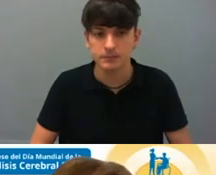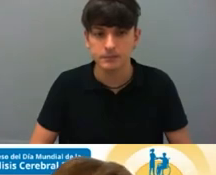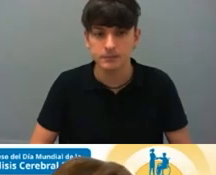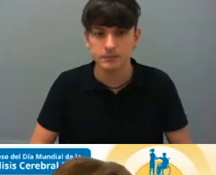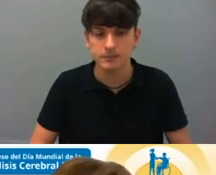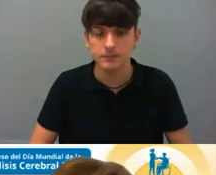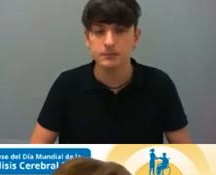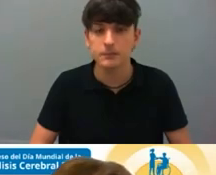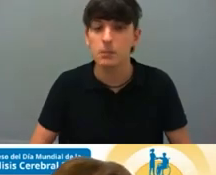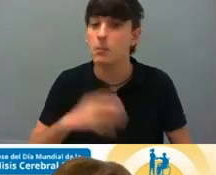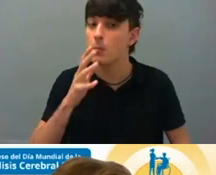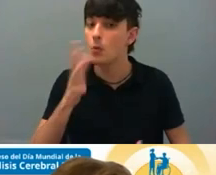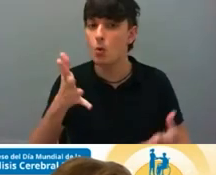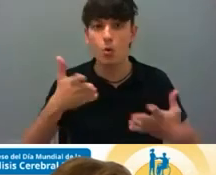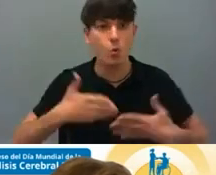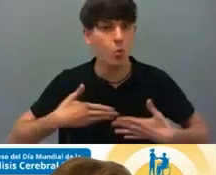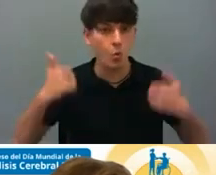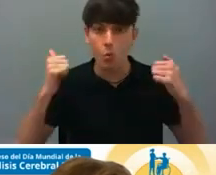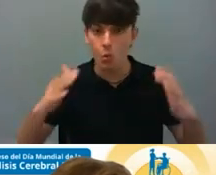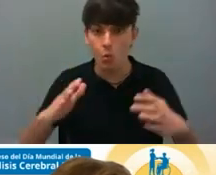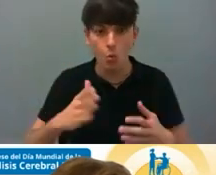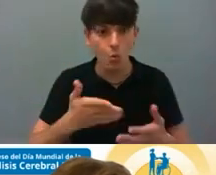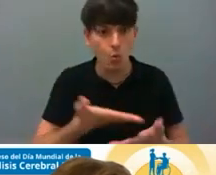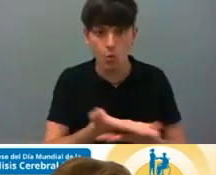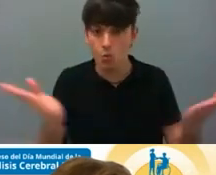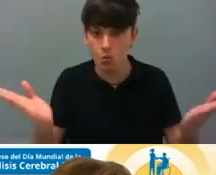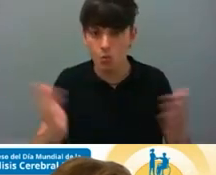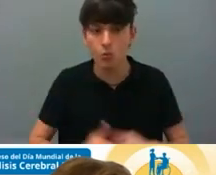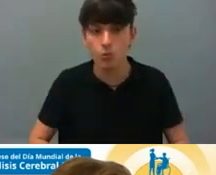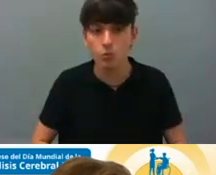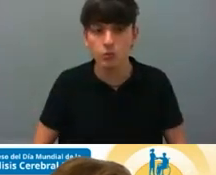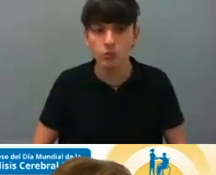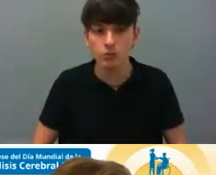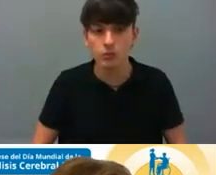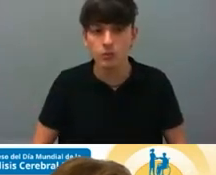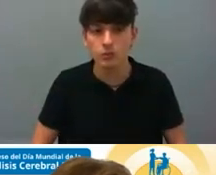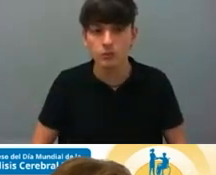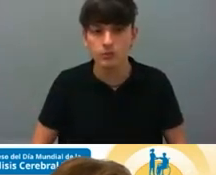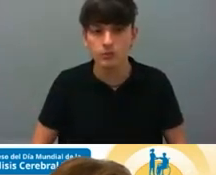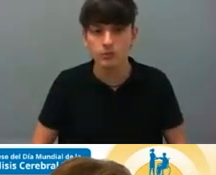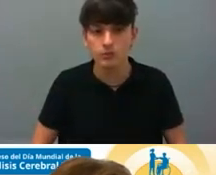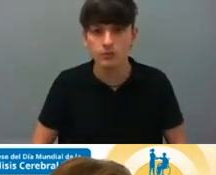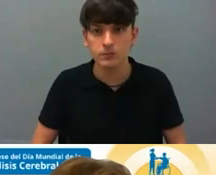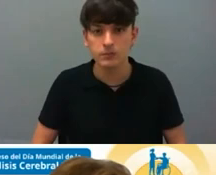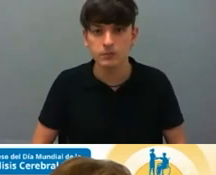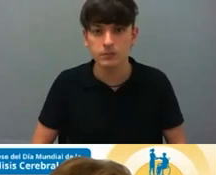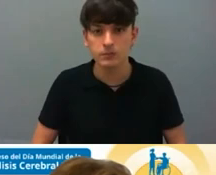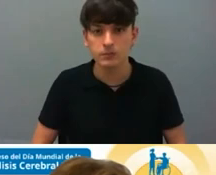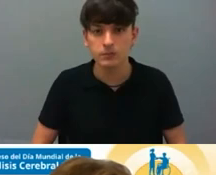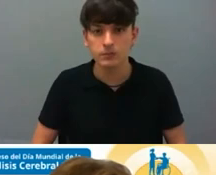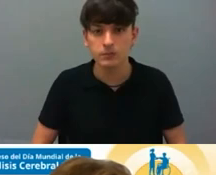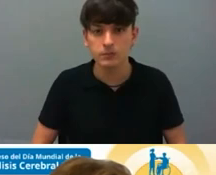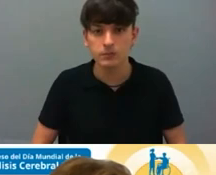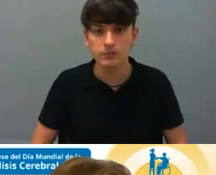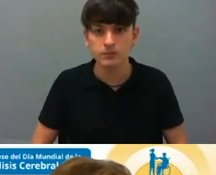porque luego en la vida no va a estar